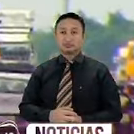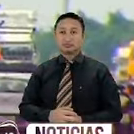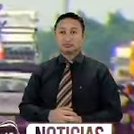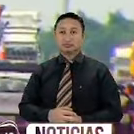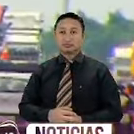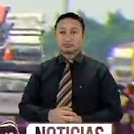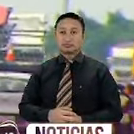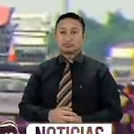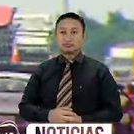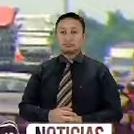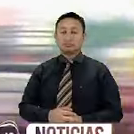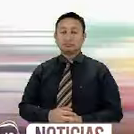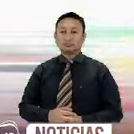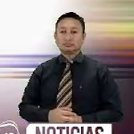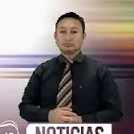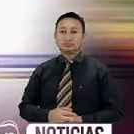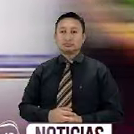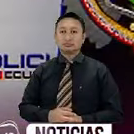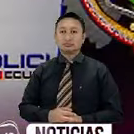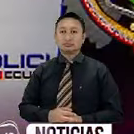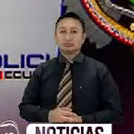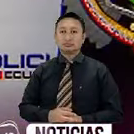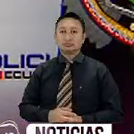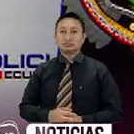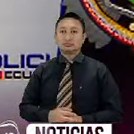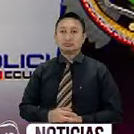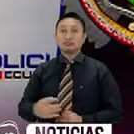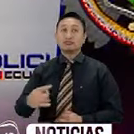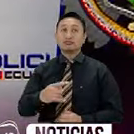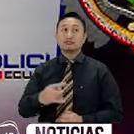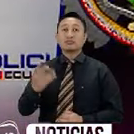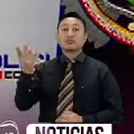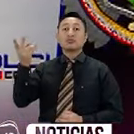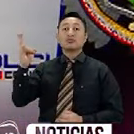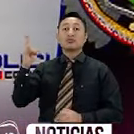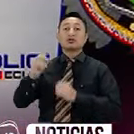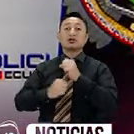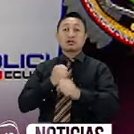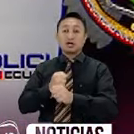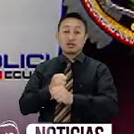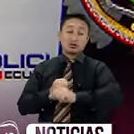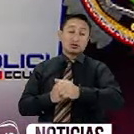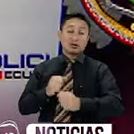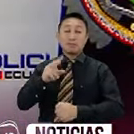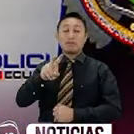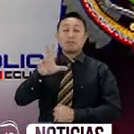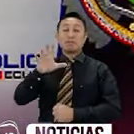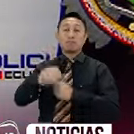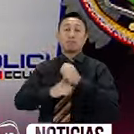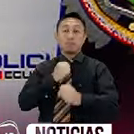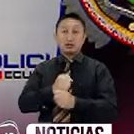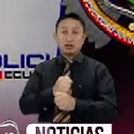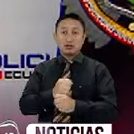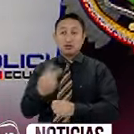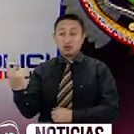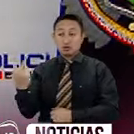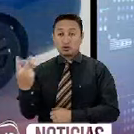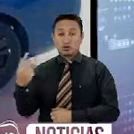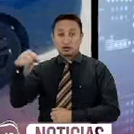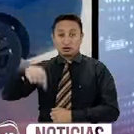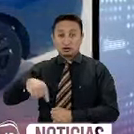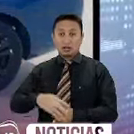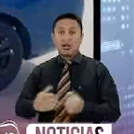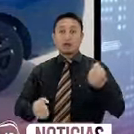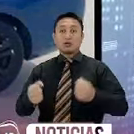e intercantonales. Uno de 17 años y el otro de 25 años de edad. Los mismos que circulaban en